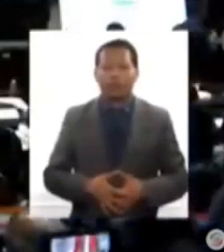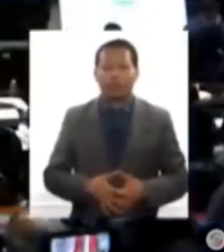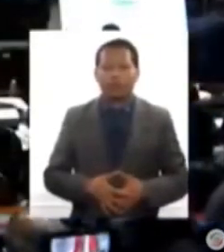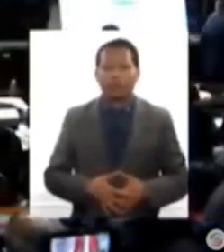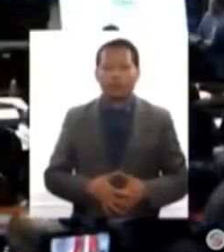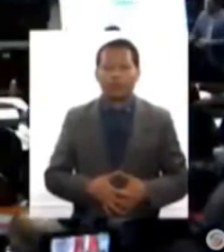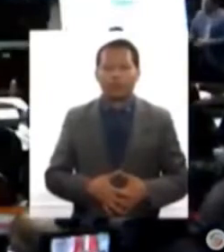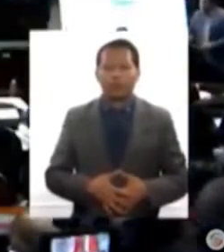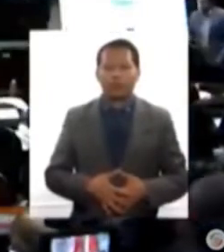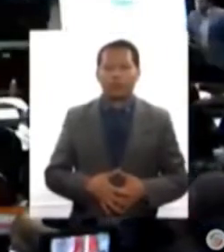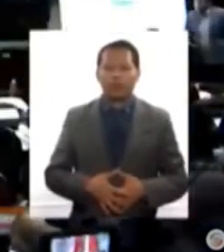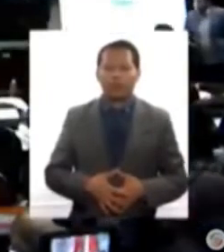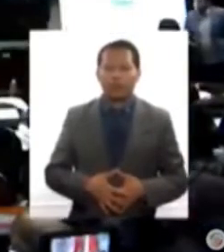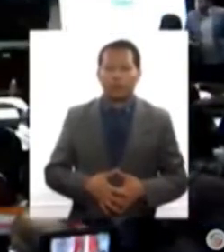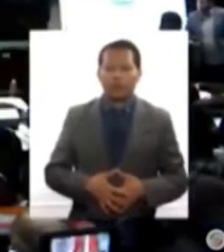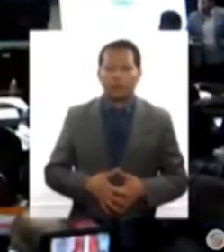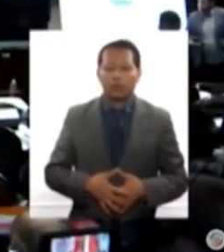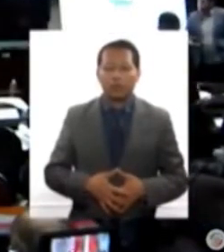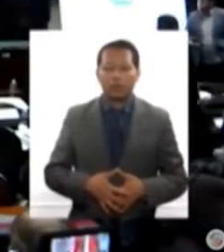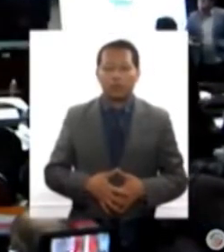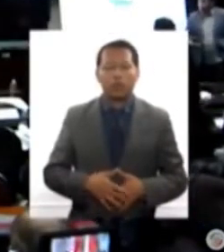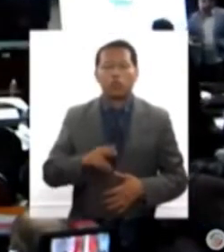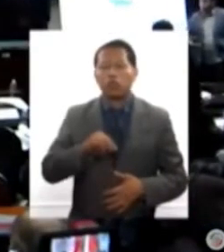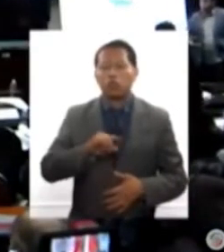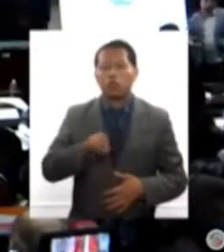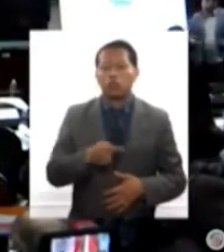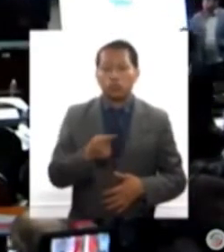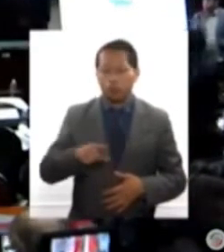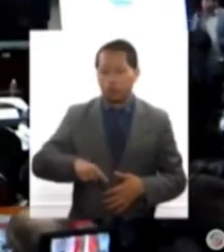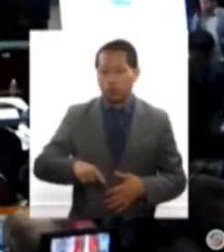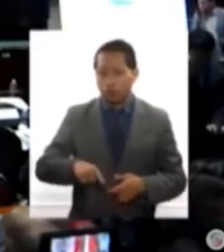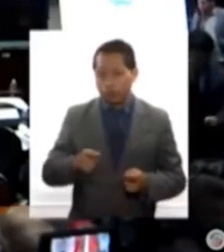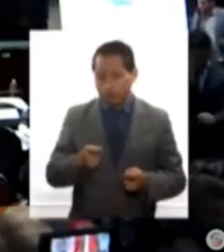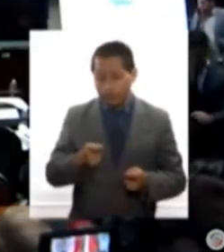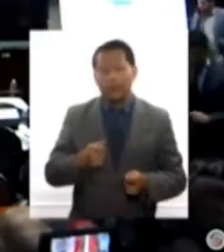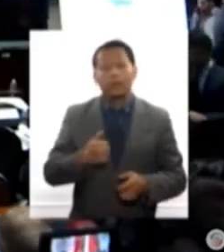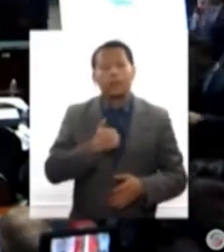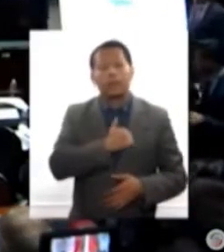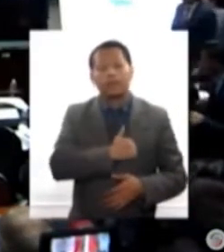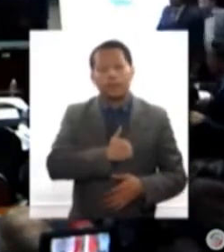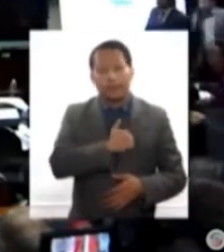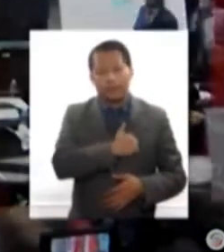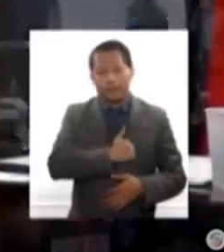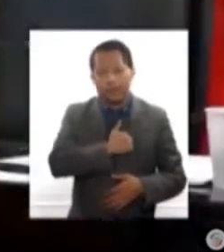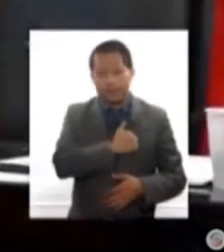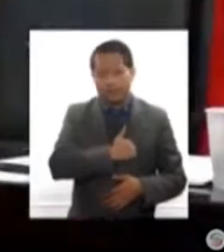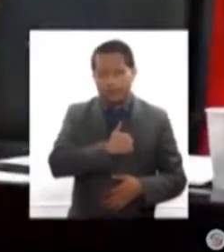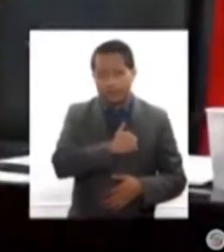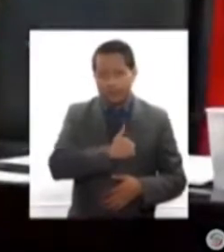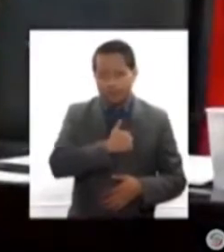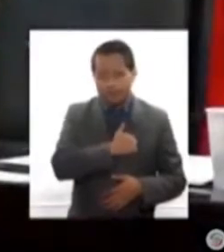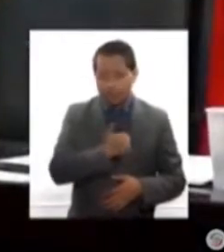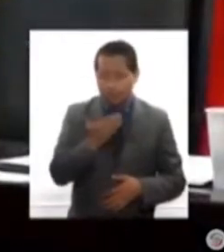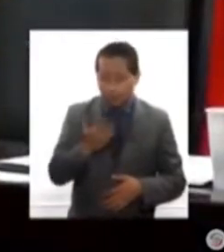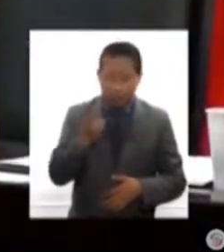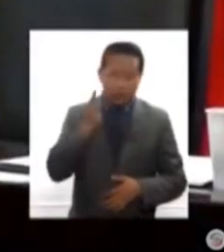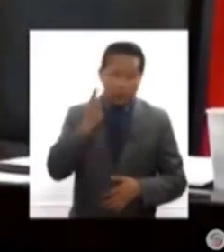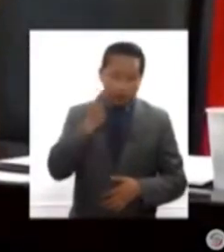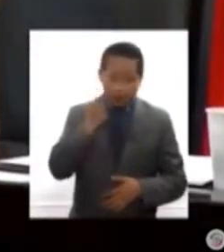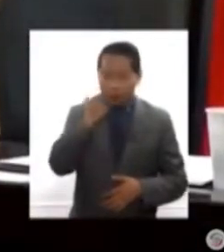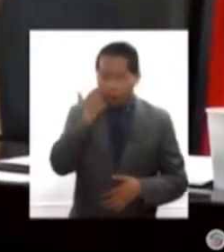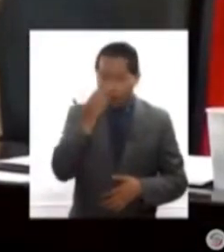esa es la situación real, y lo puedes verificar en los videos y en todas partes, porque así es como se dieron los